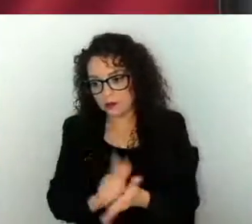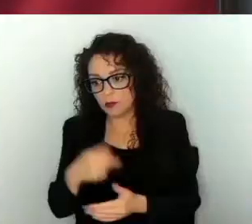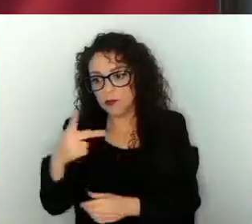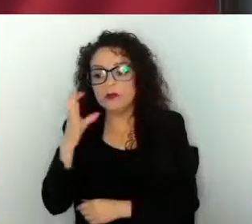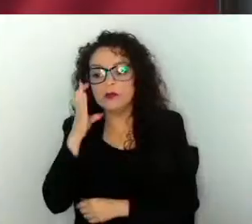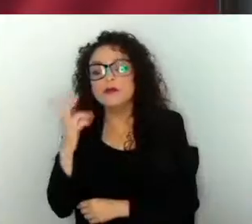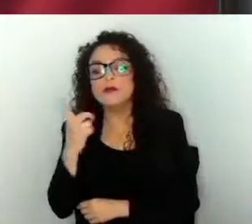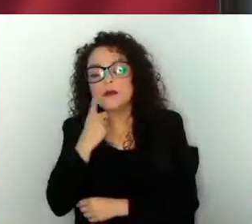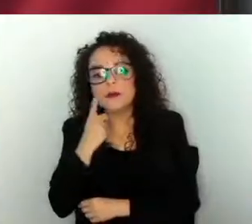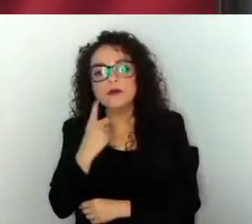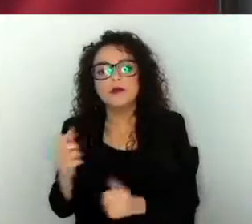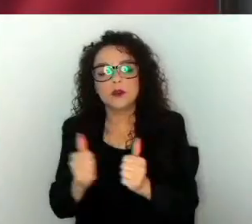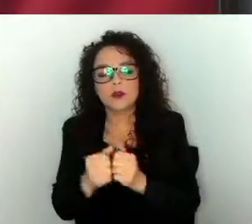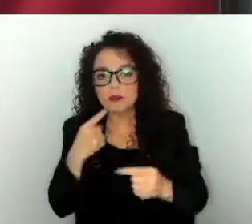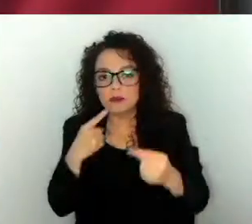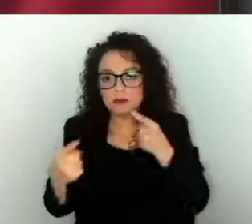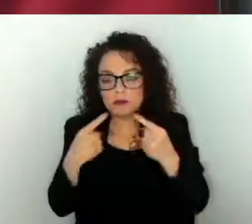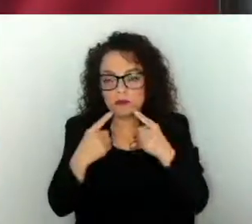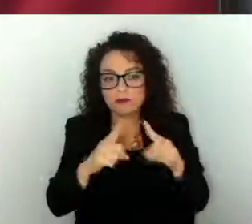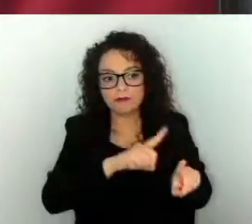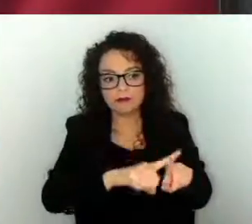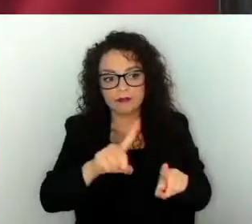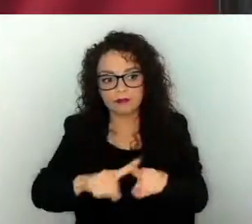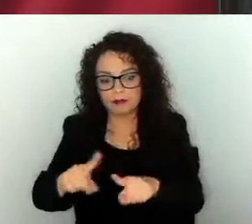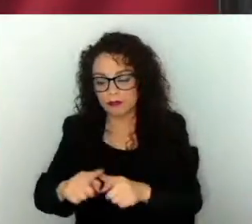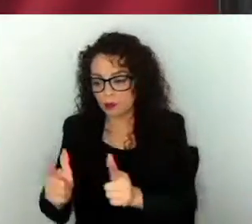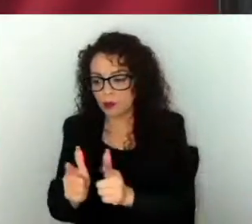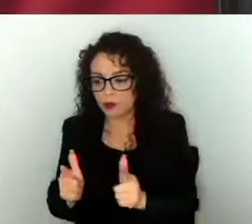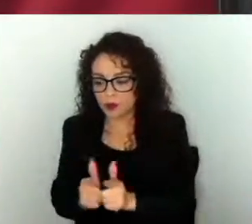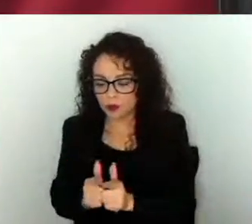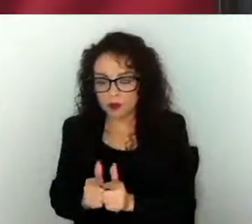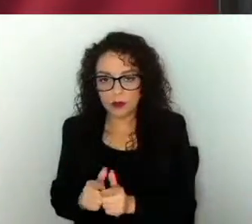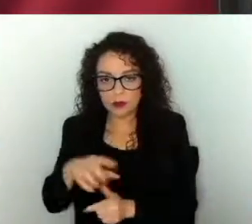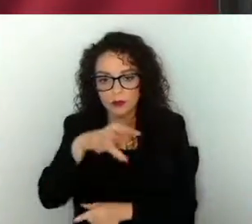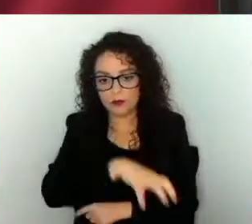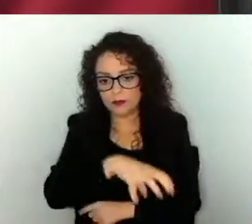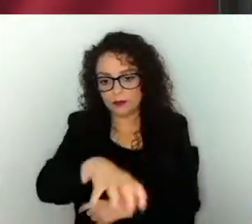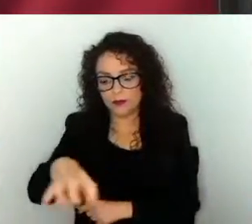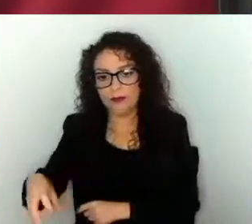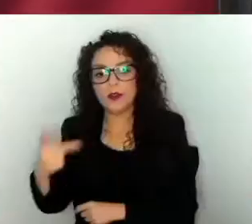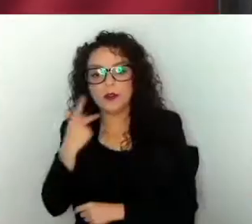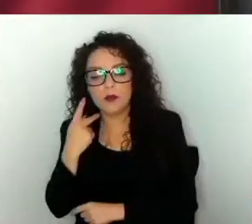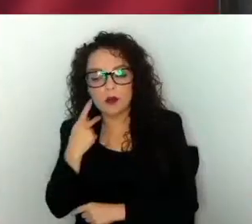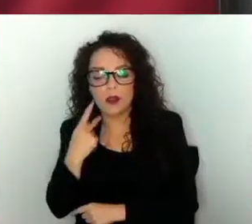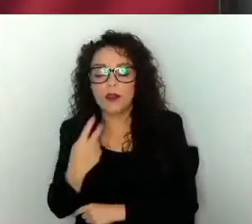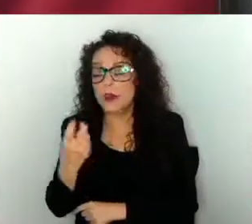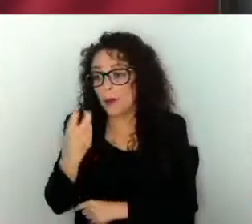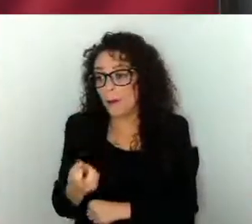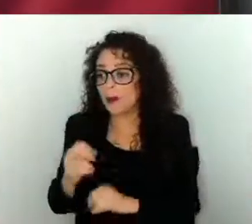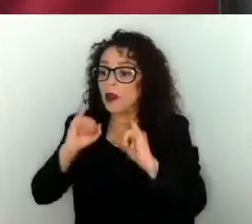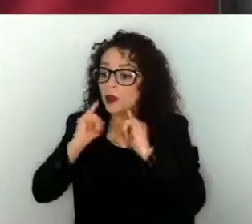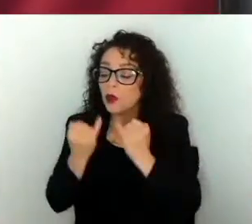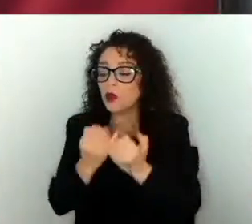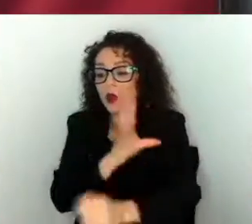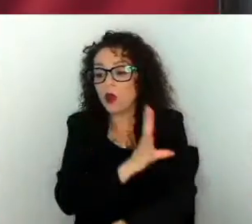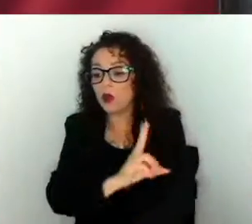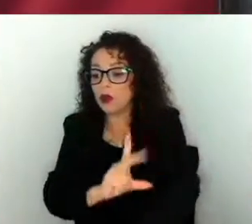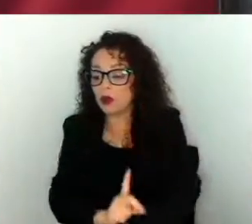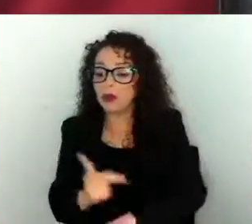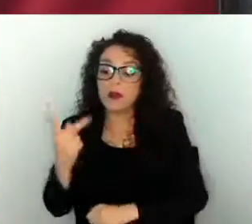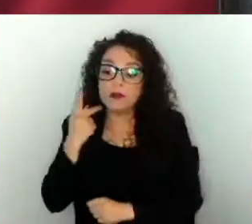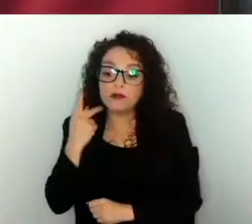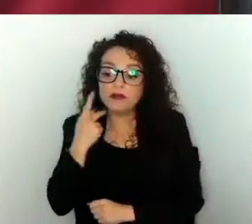de los consensos entre los distintos grupos parlamentarios. Por lo tanto, la Junta de Coordinación Política es el